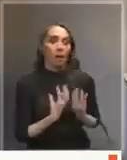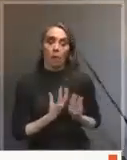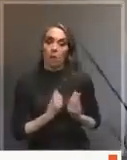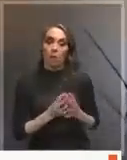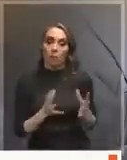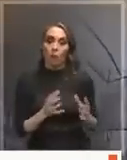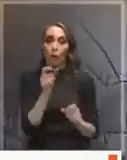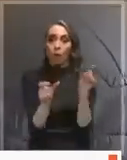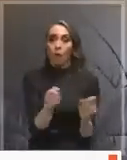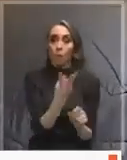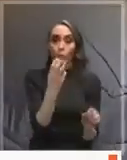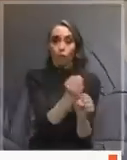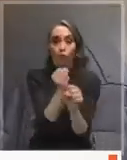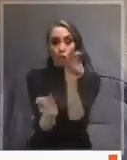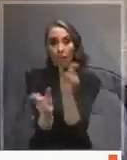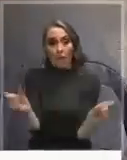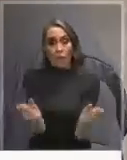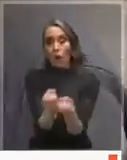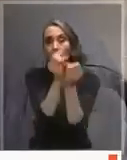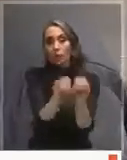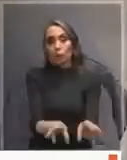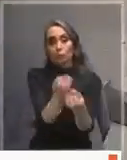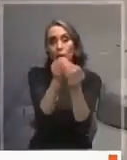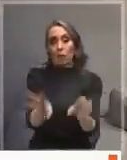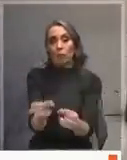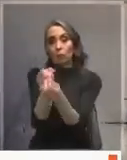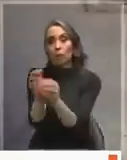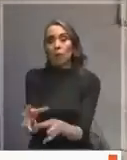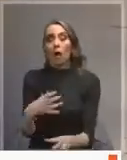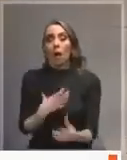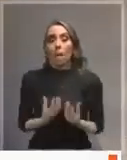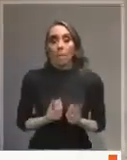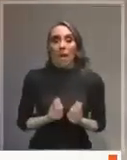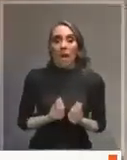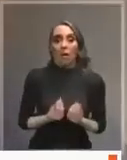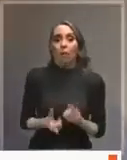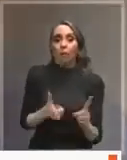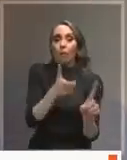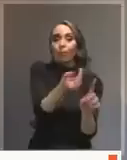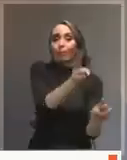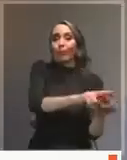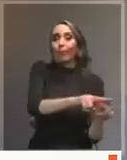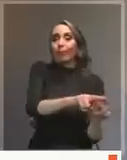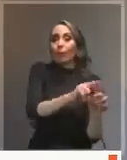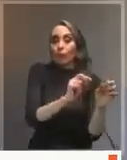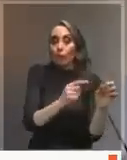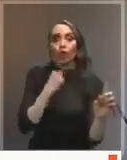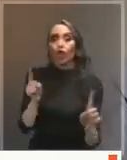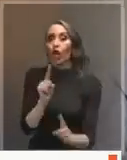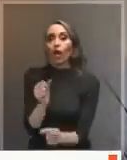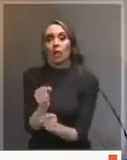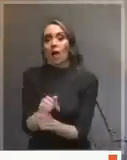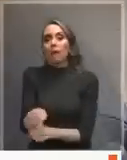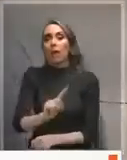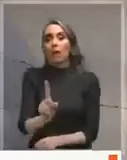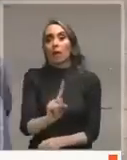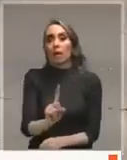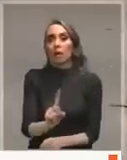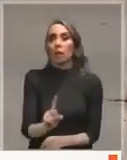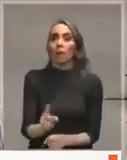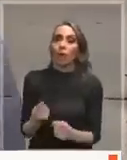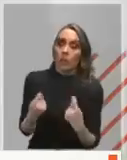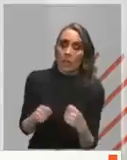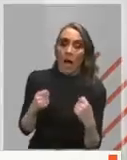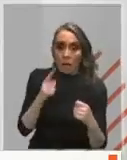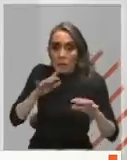Varios renunciaron. Sí, renunciaron porque con el miedo que pasaba, ahora no quieren trabajar, pero ahí lo hemos arreglado con lo